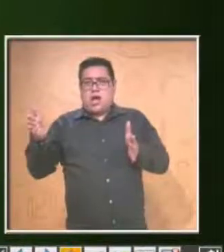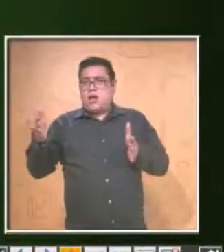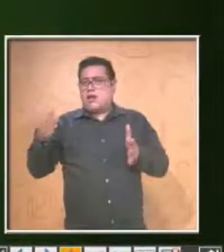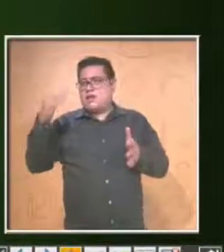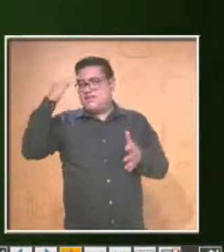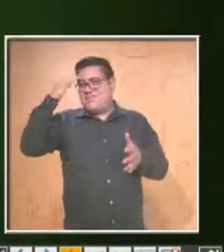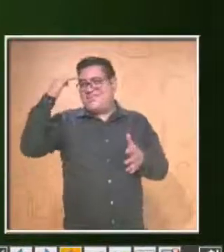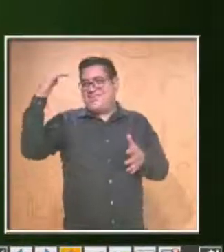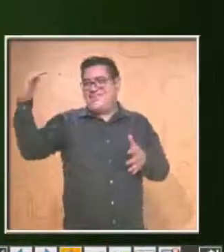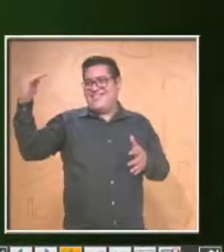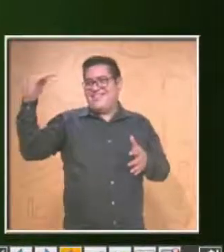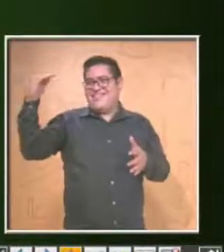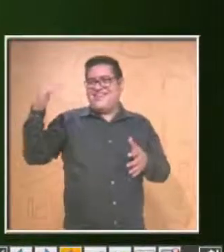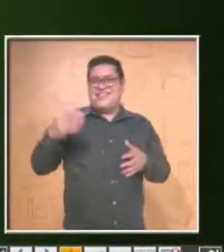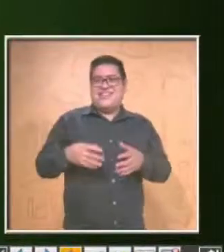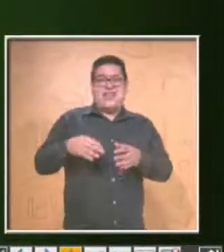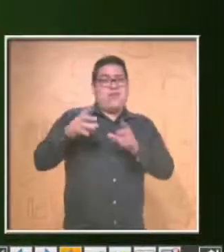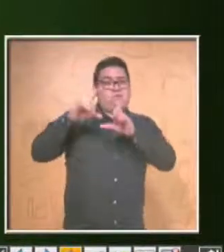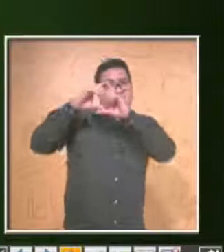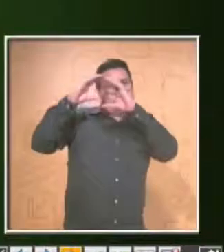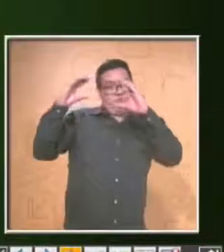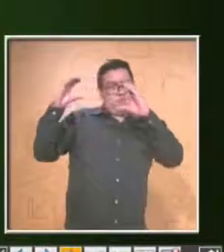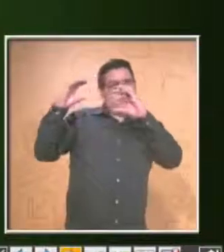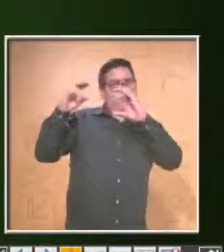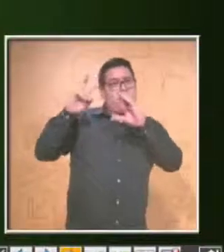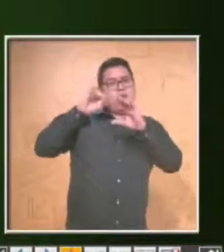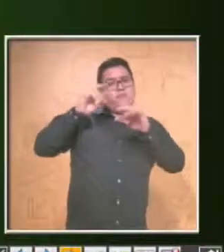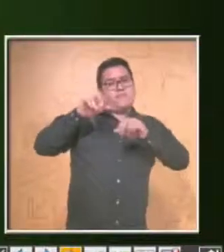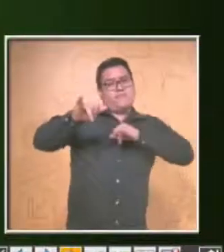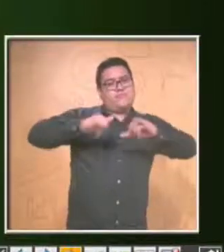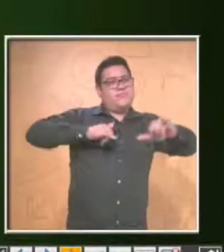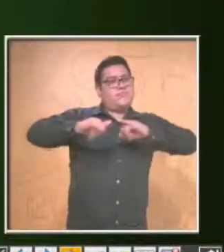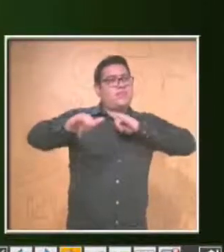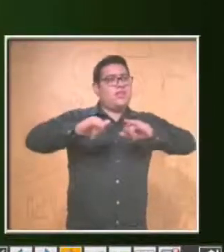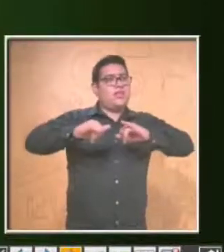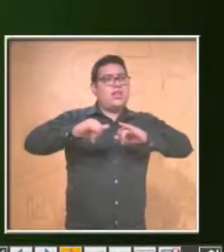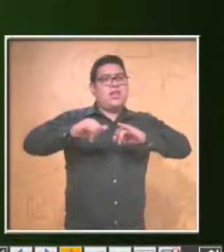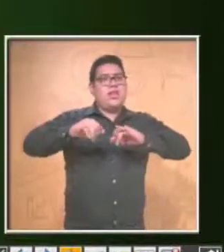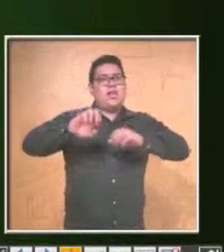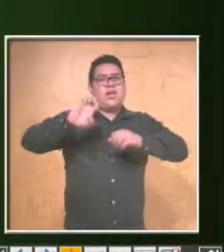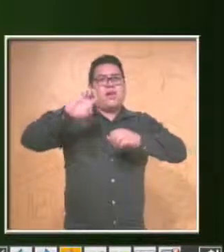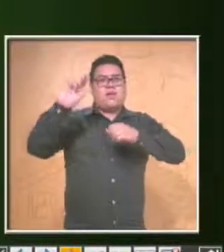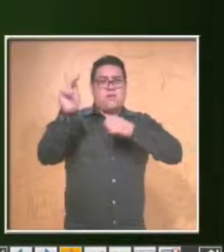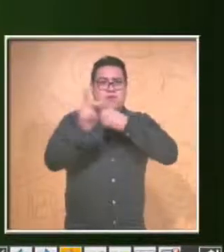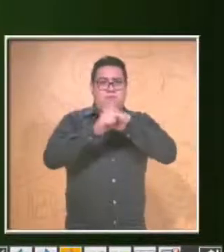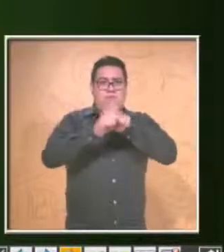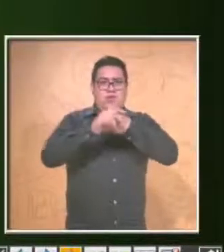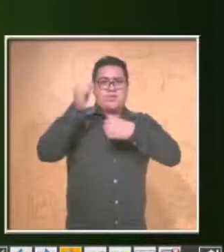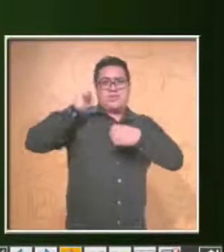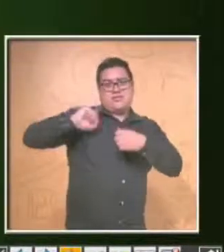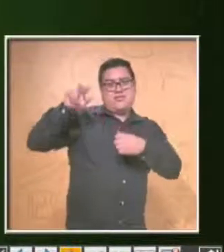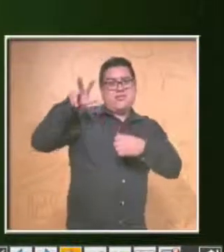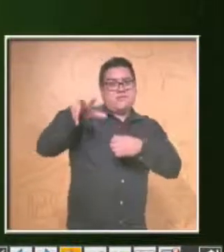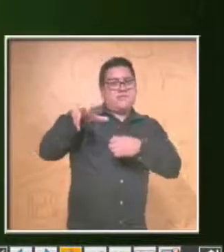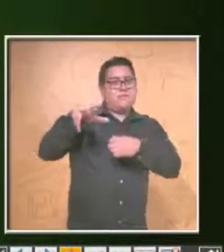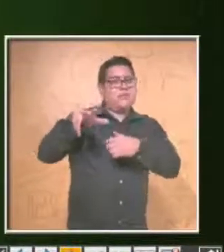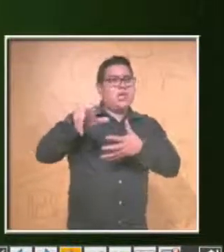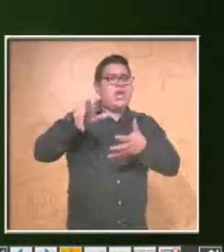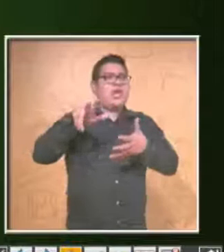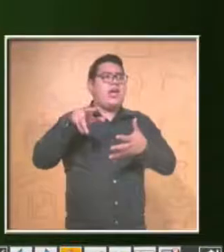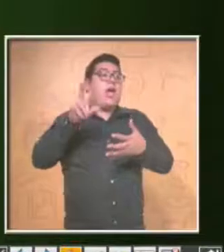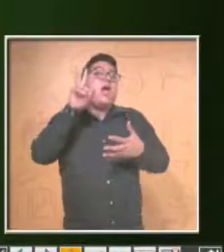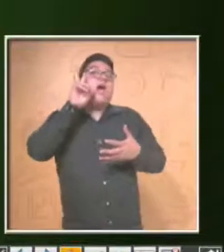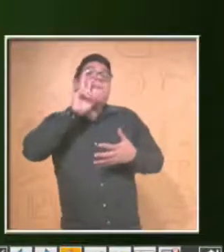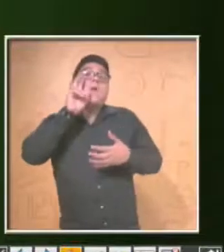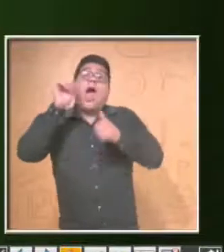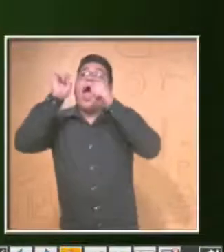esta fotografía que ves de este mapa tienes a Europa a mediados del siglo XVIII. Nota por favor, después de la